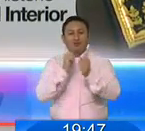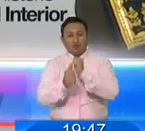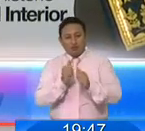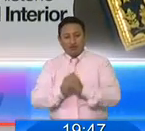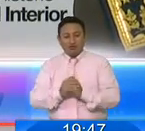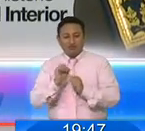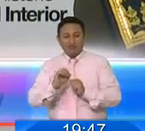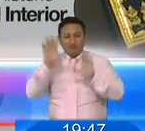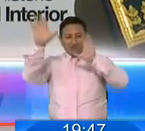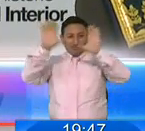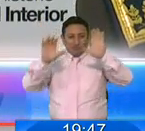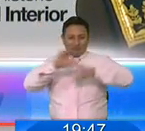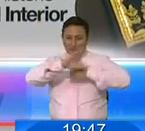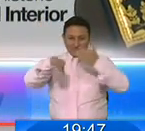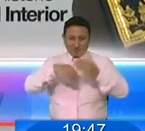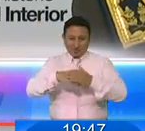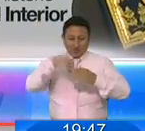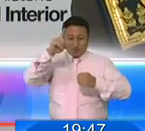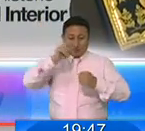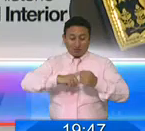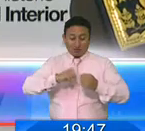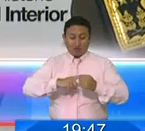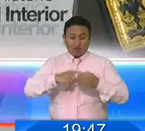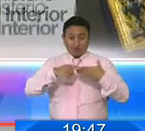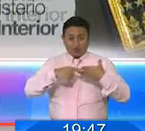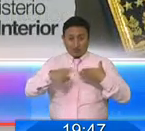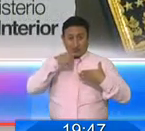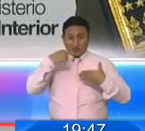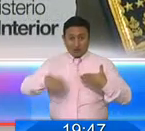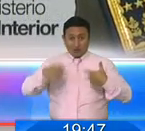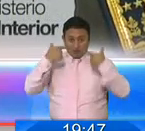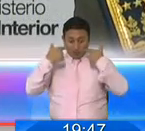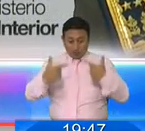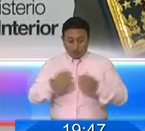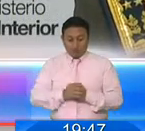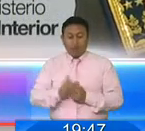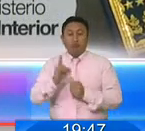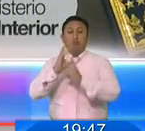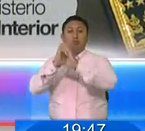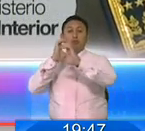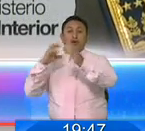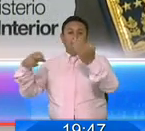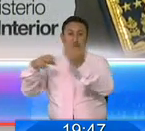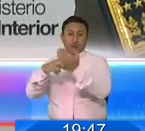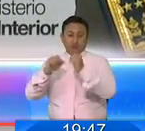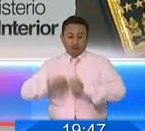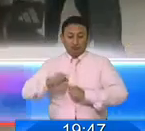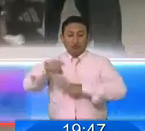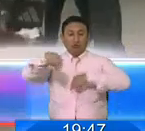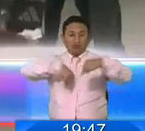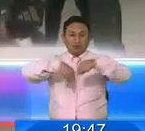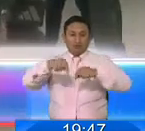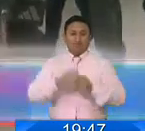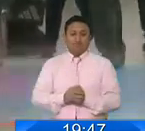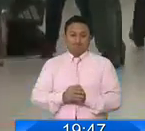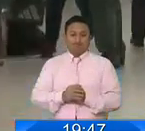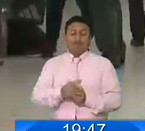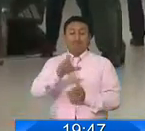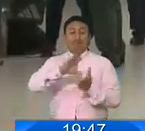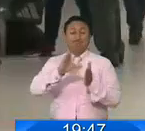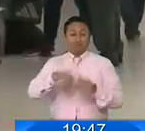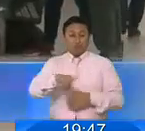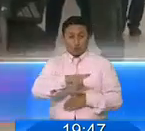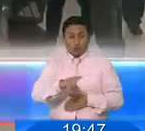culturales durante este mes les recomiendan a la